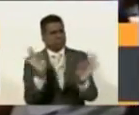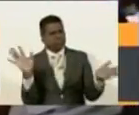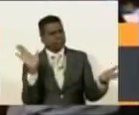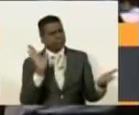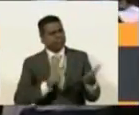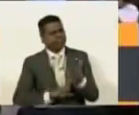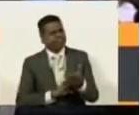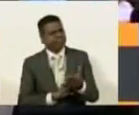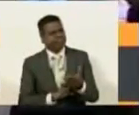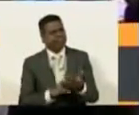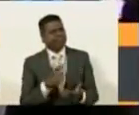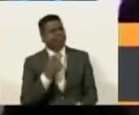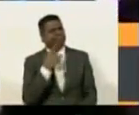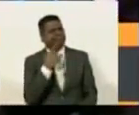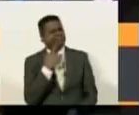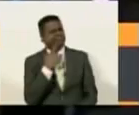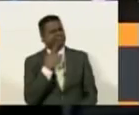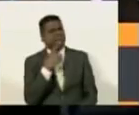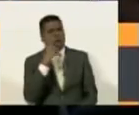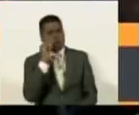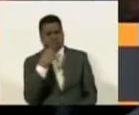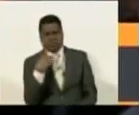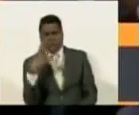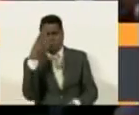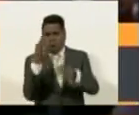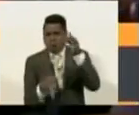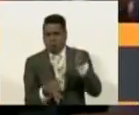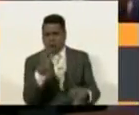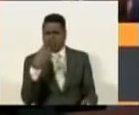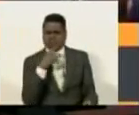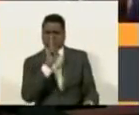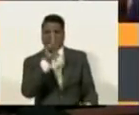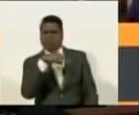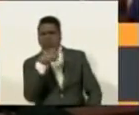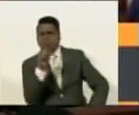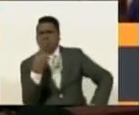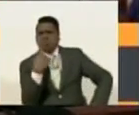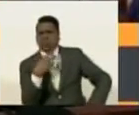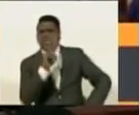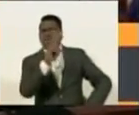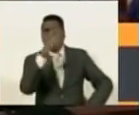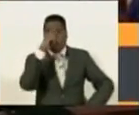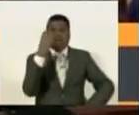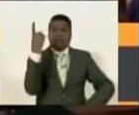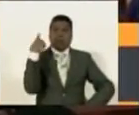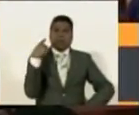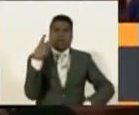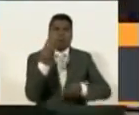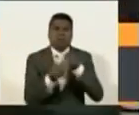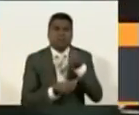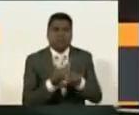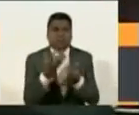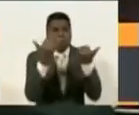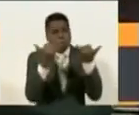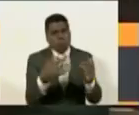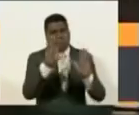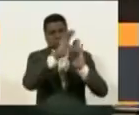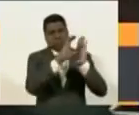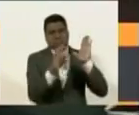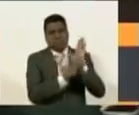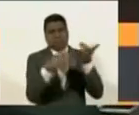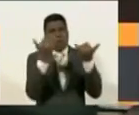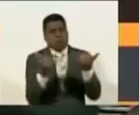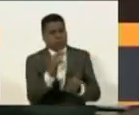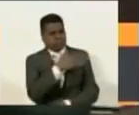Lo dice Brouwer Carías. Pero esa es la oposición que tenemos, es la misma que quería hace dos años constituyente y ahora no